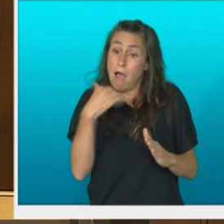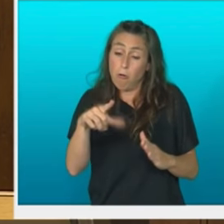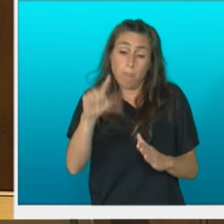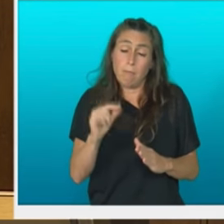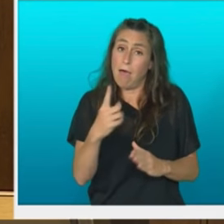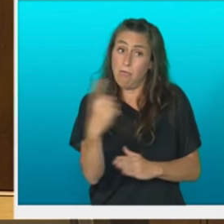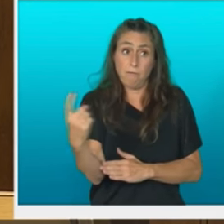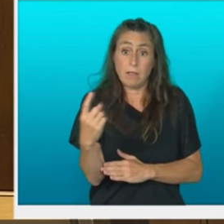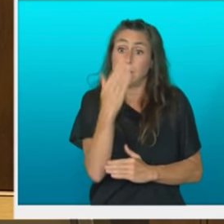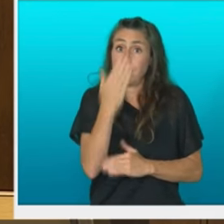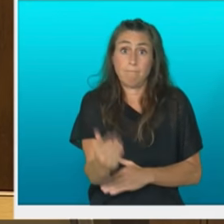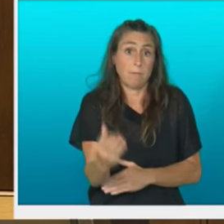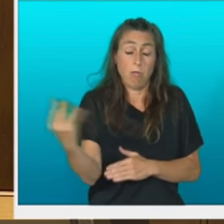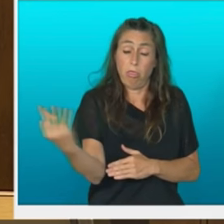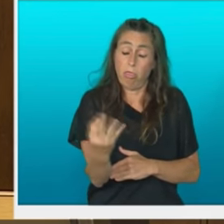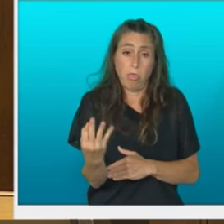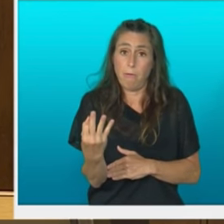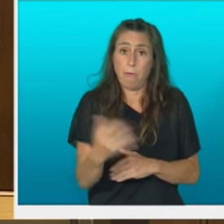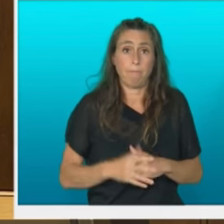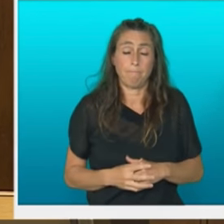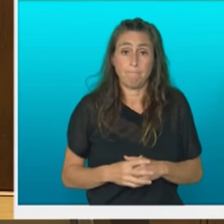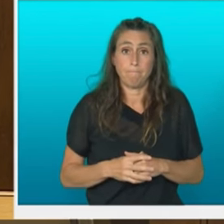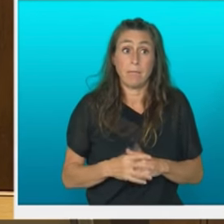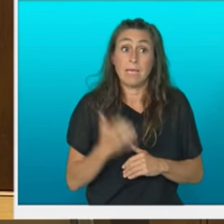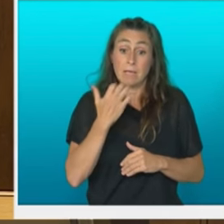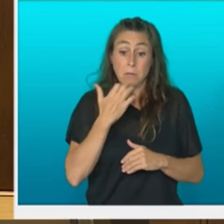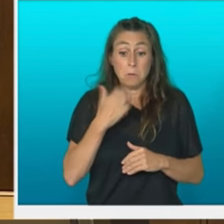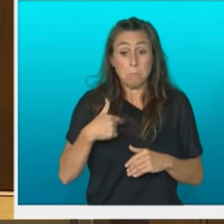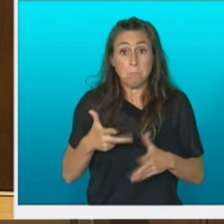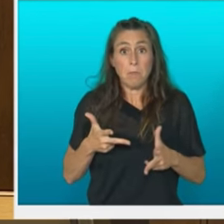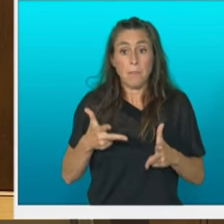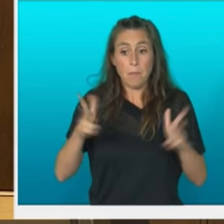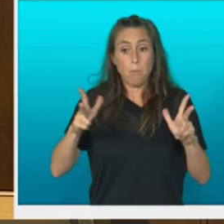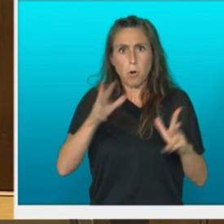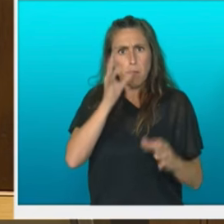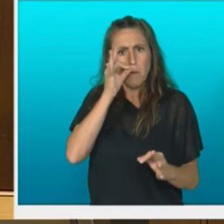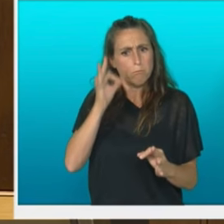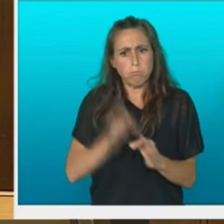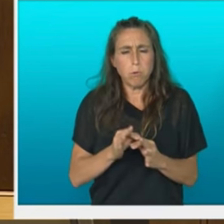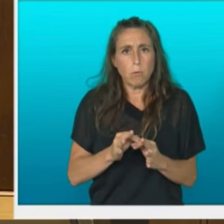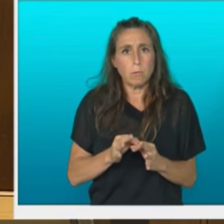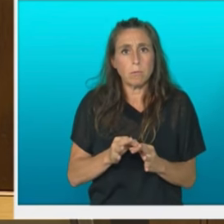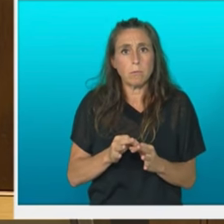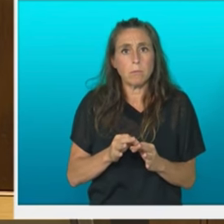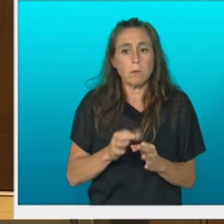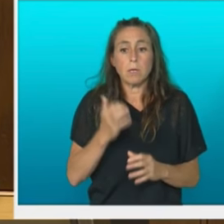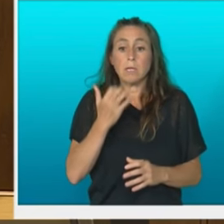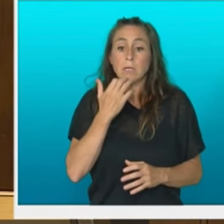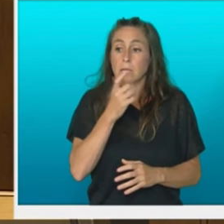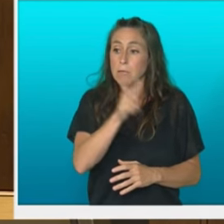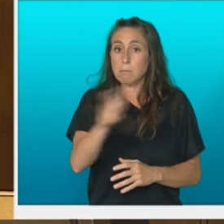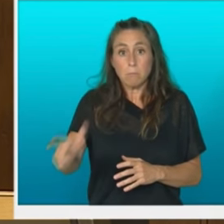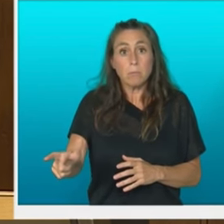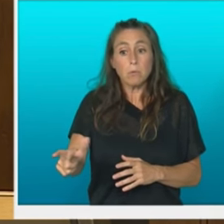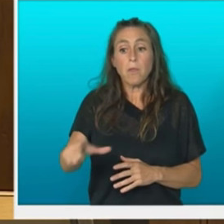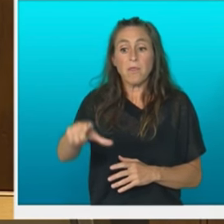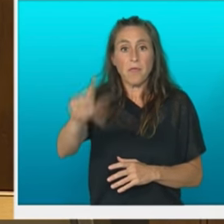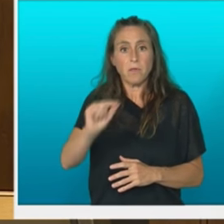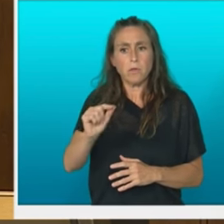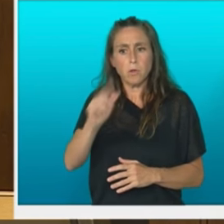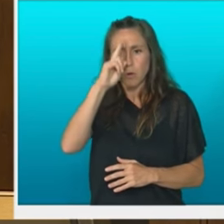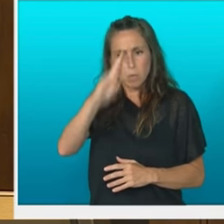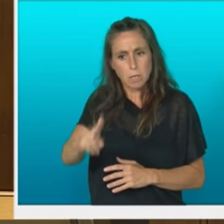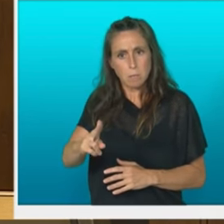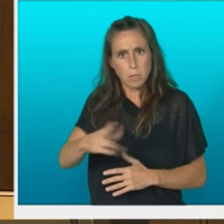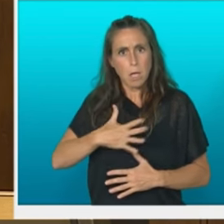la verdad si creemos en la democracia y en las decisiones que tome este pueblo o no creemos porque